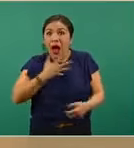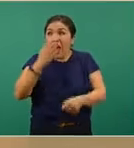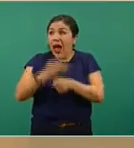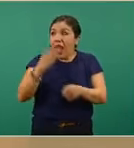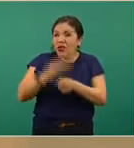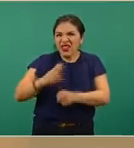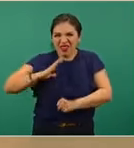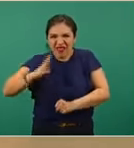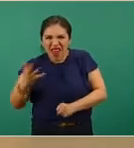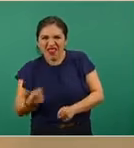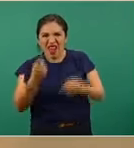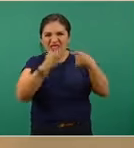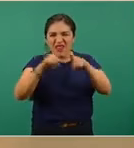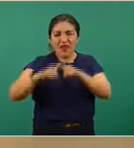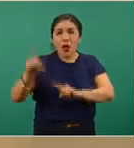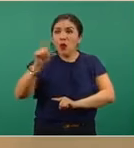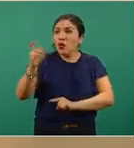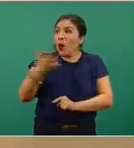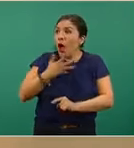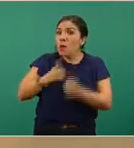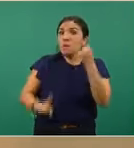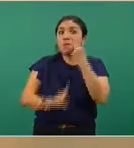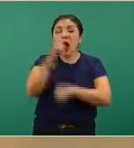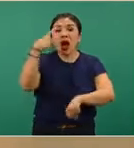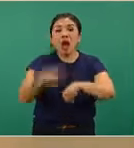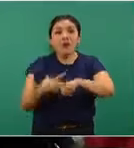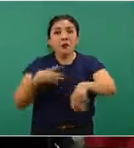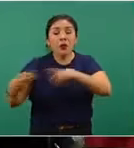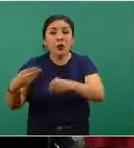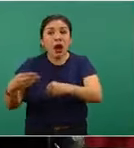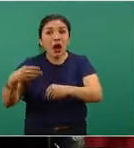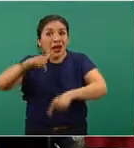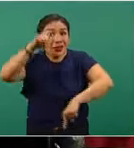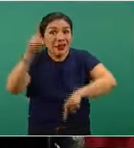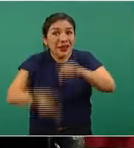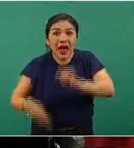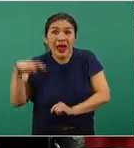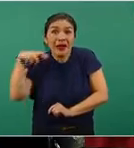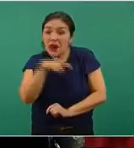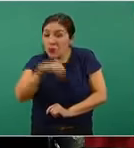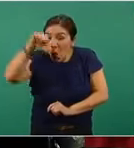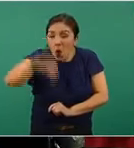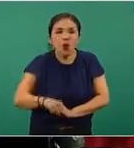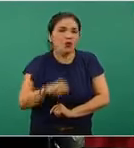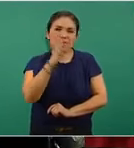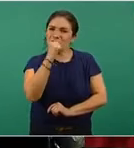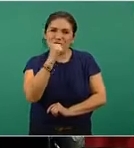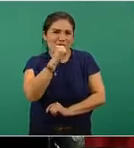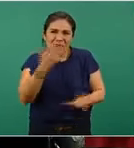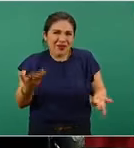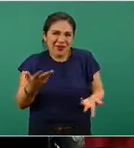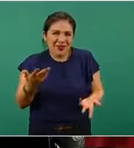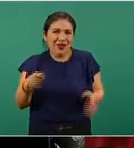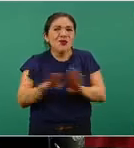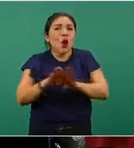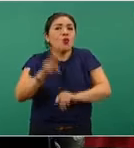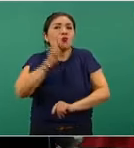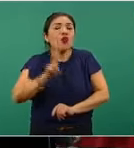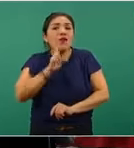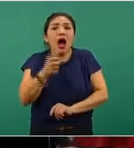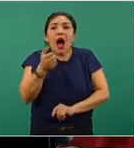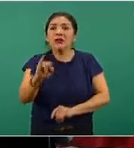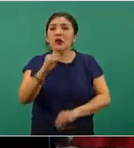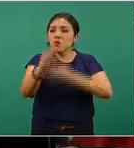momento, cuando se tiene la epidemia, extinguirla inmediatamente. La prueba está en lo que le ha ocurrido a todos los